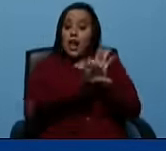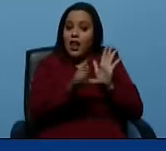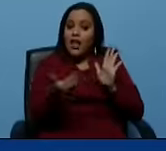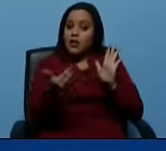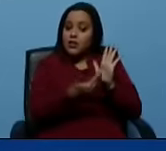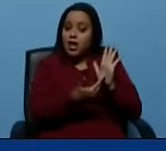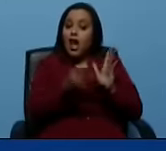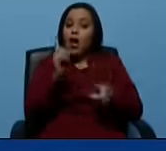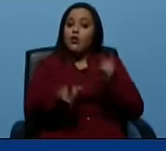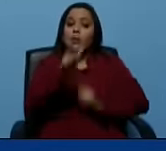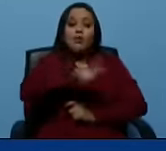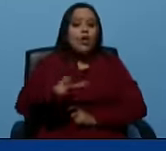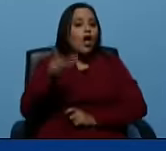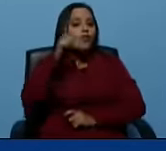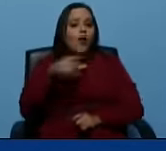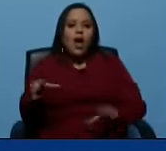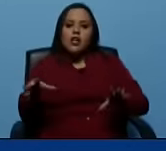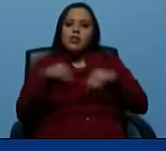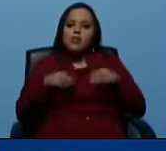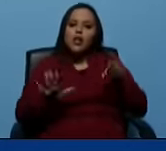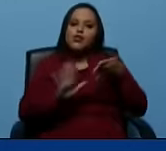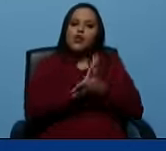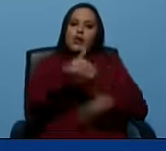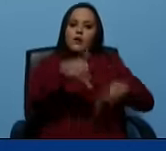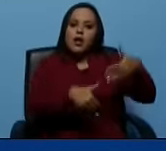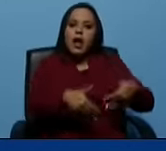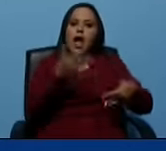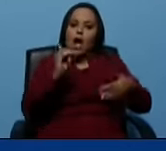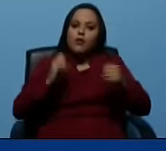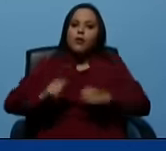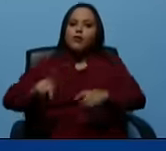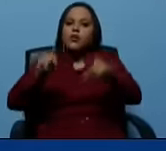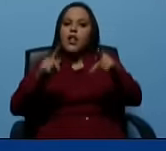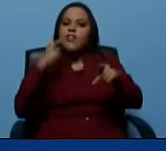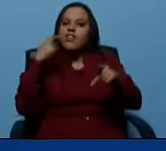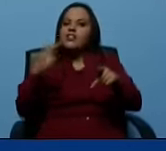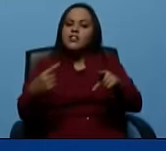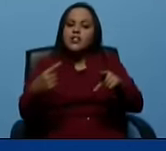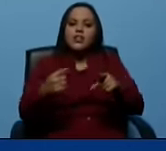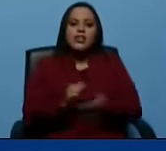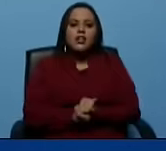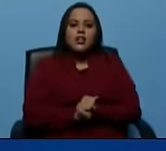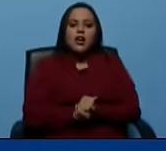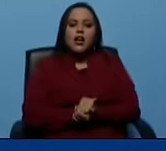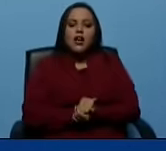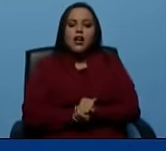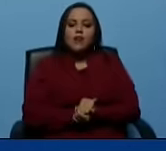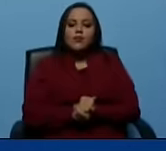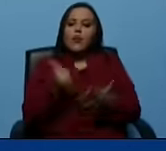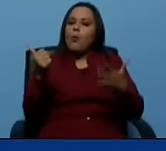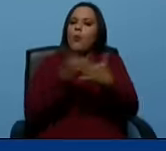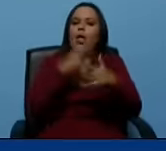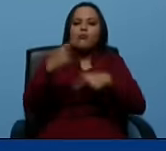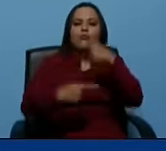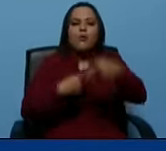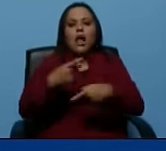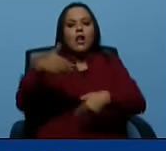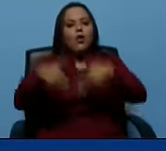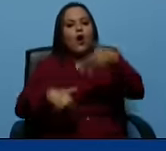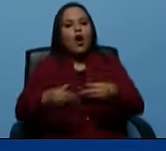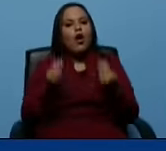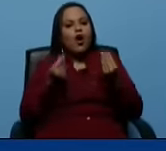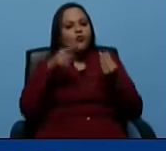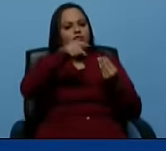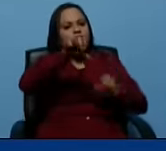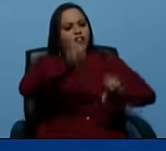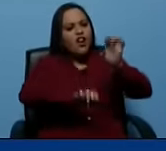alguna persona no está de acuerdo con los resultados, tiene la opción de impugnar el proceso electoral. ¿Cómo evalúa usted el hecho